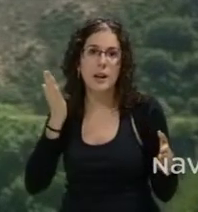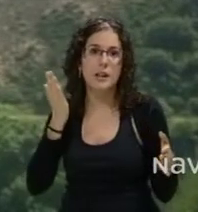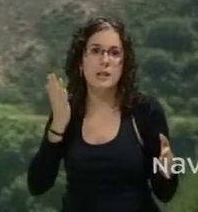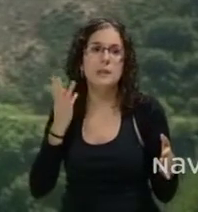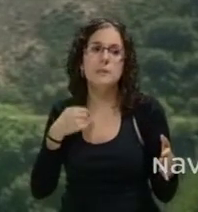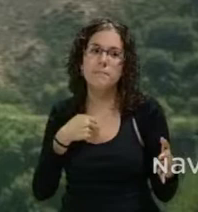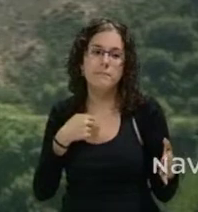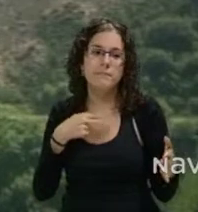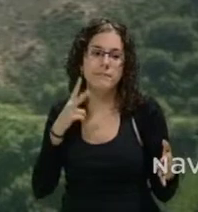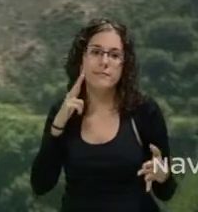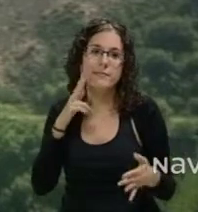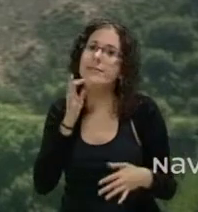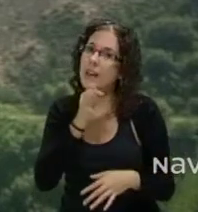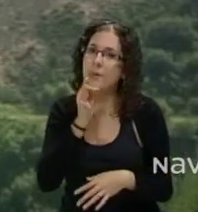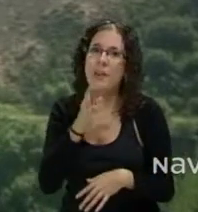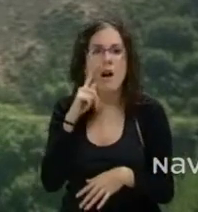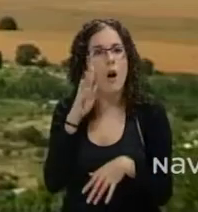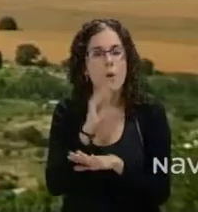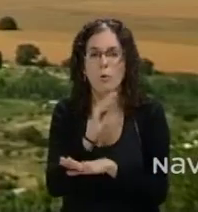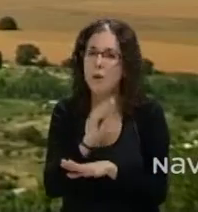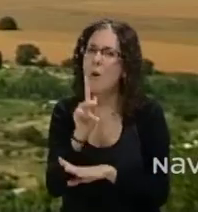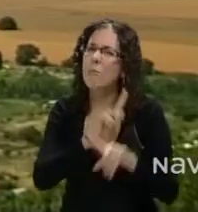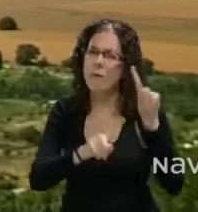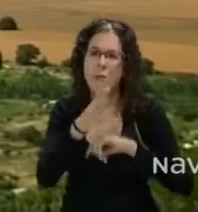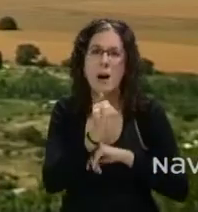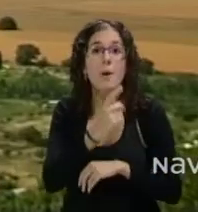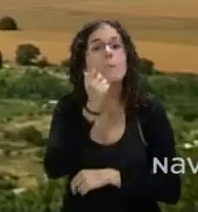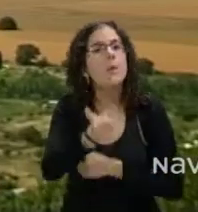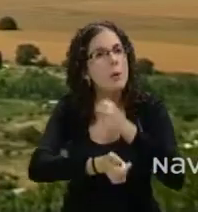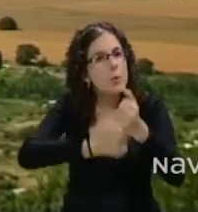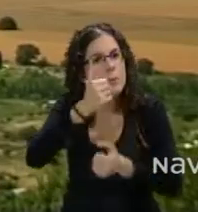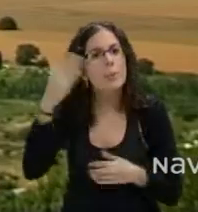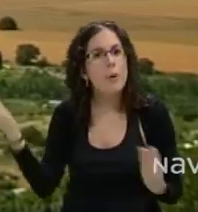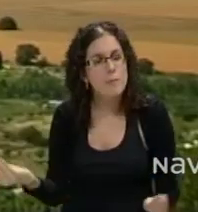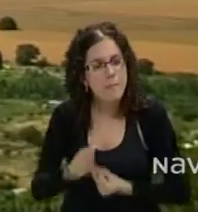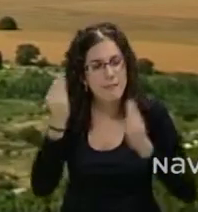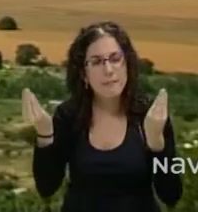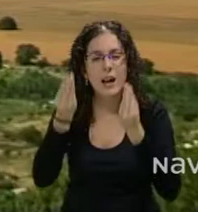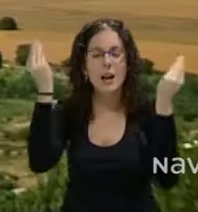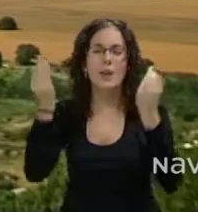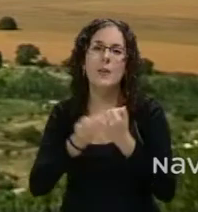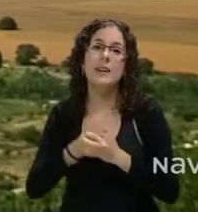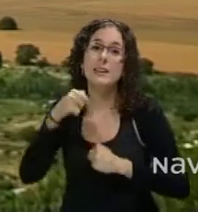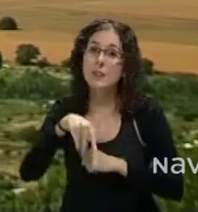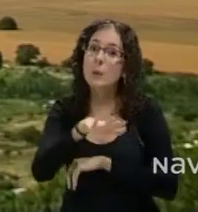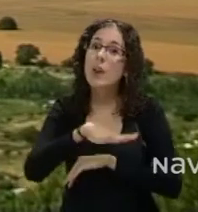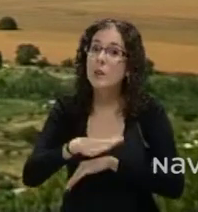reconocido que han tenido muchos problemas de conservación, poco a poco se van recuperando, y aquí también hay en concreto una zona que